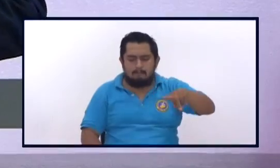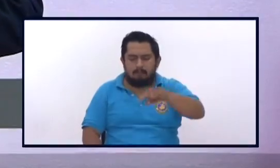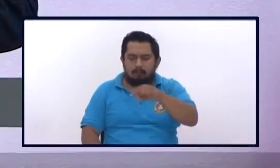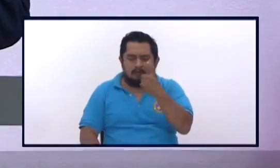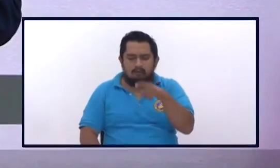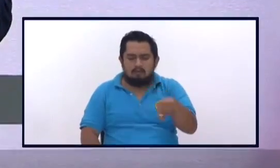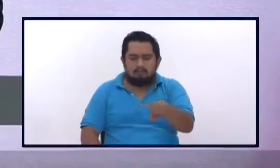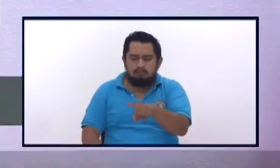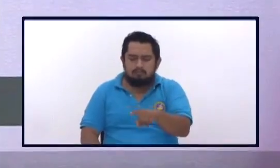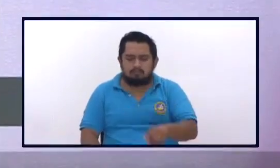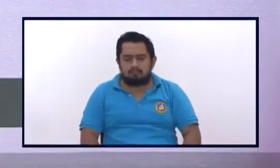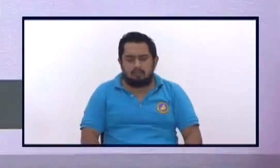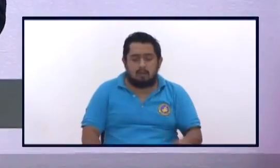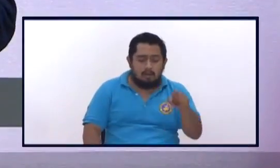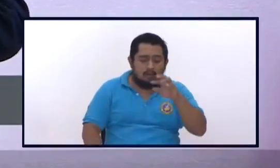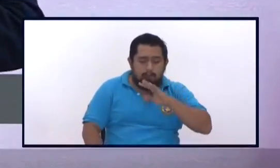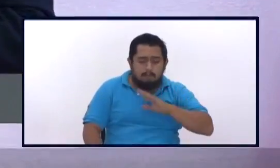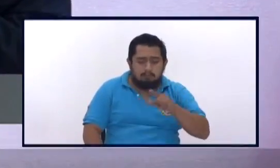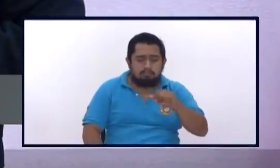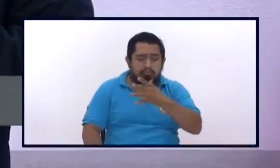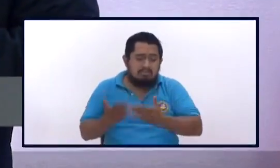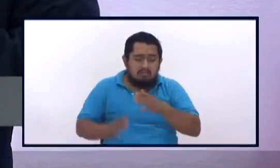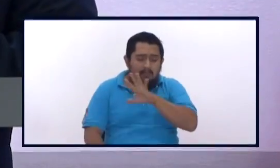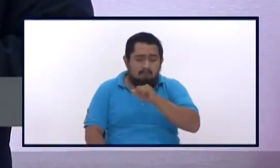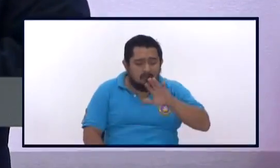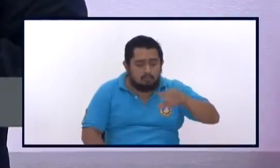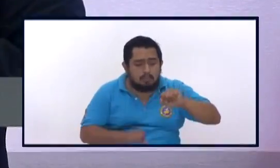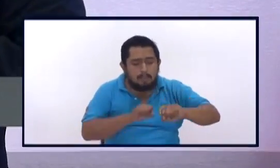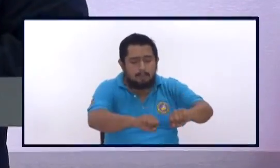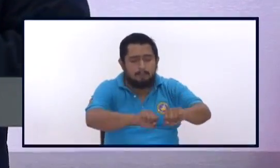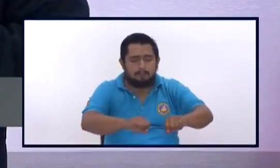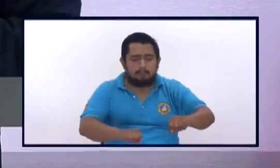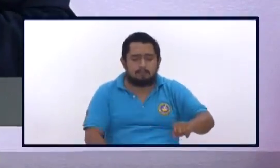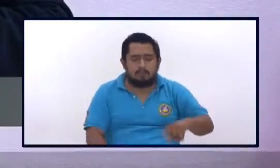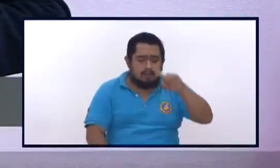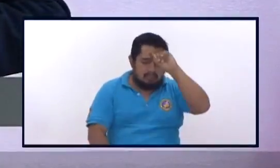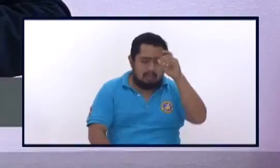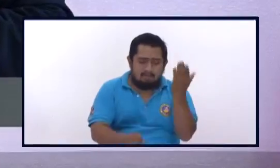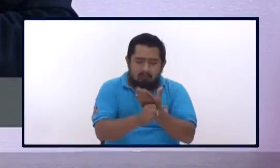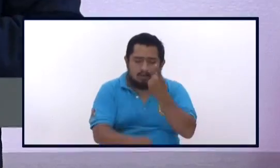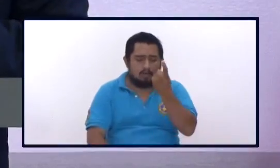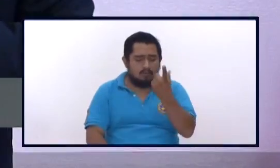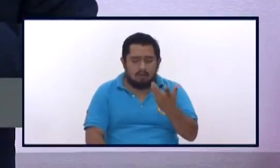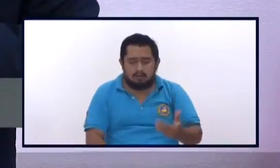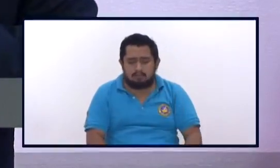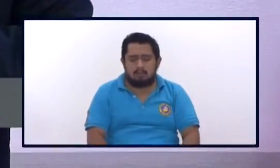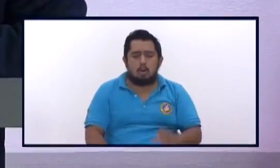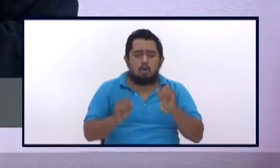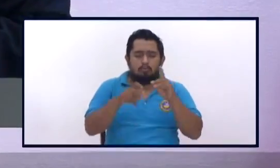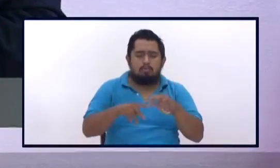por los que están desfalleciendo por la muerte de un ser querido por los que falta de trabajo tienen por aquellos que no tienen